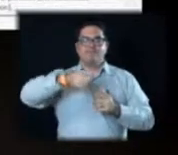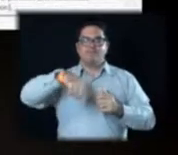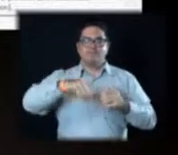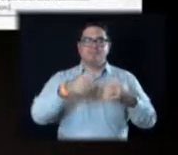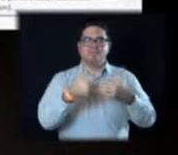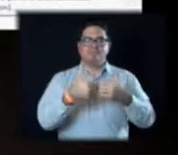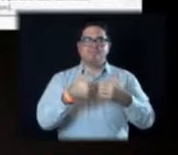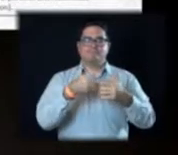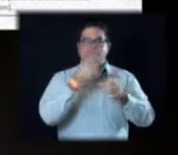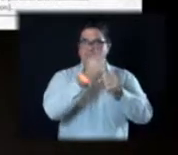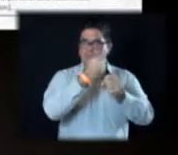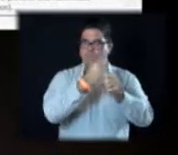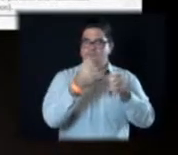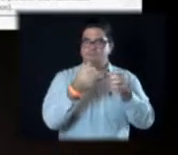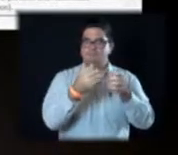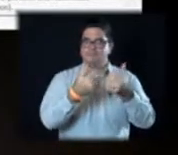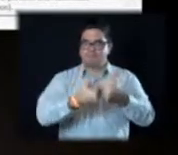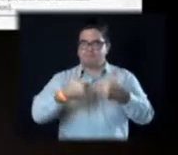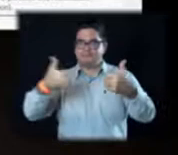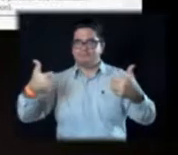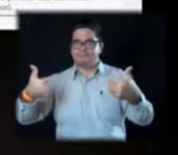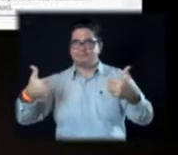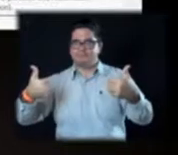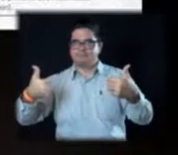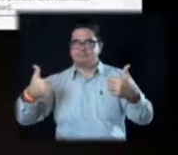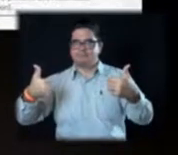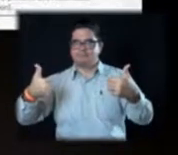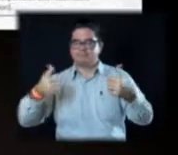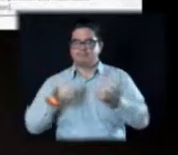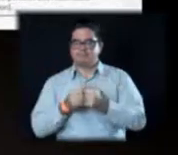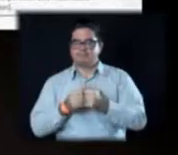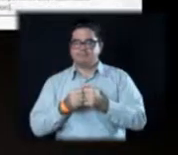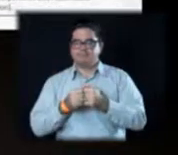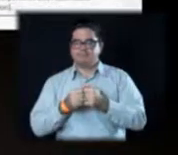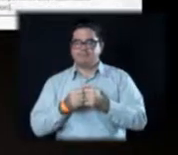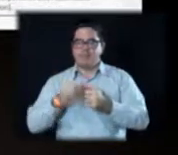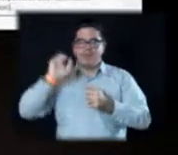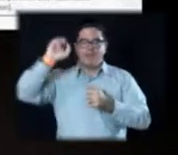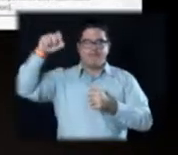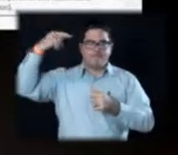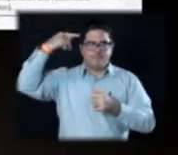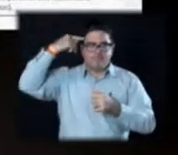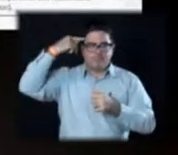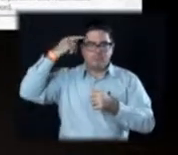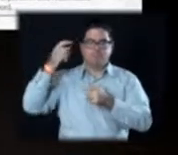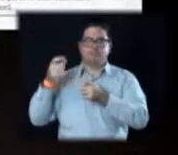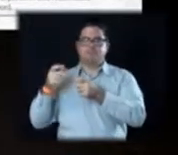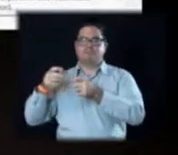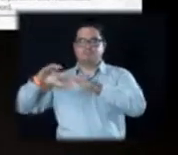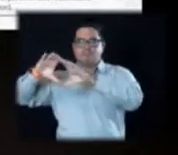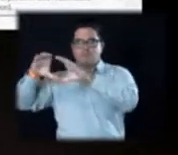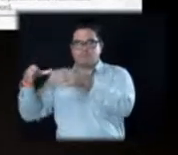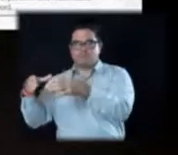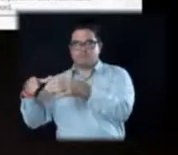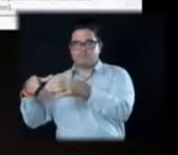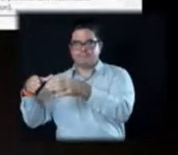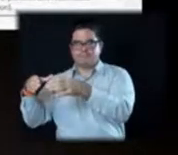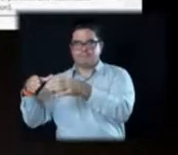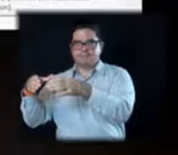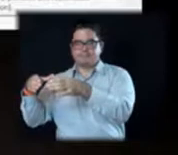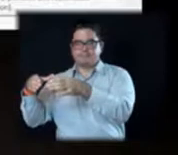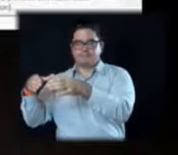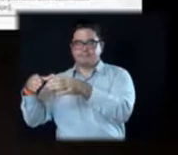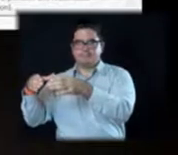ramas ejecutiva y legislativa del gobierno porque funcionan de forma separada. También hemos excluido